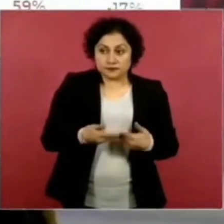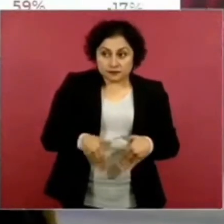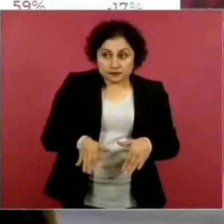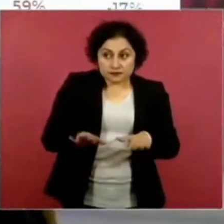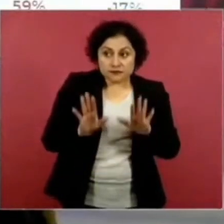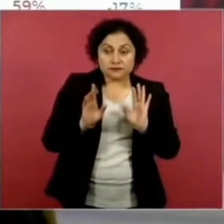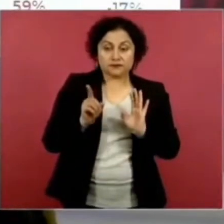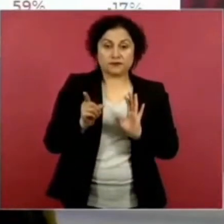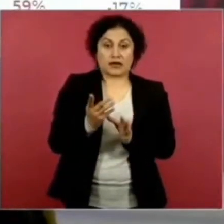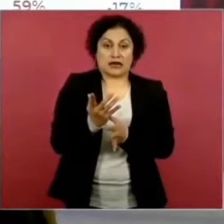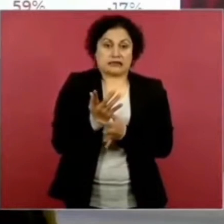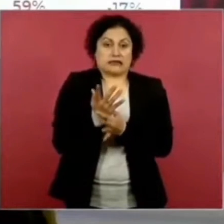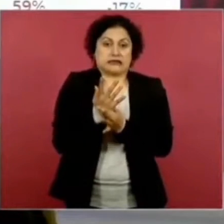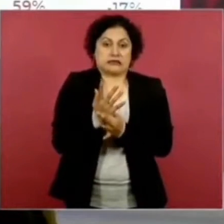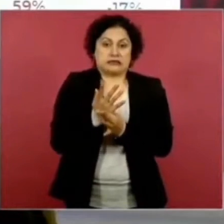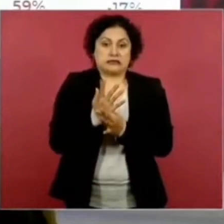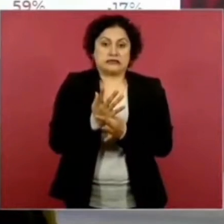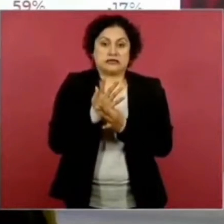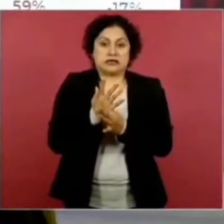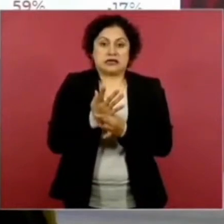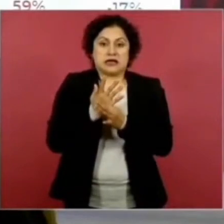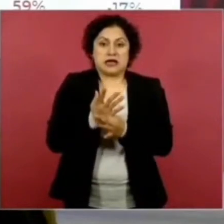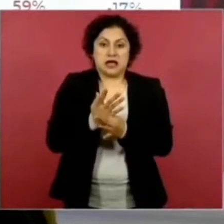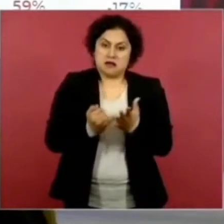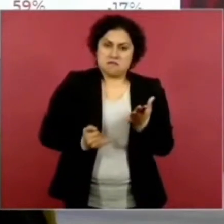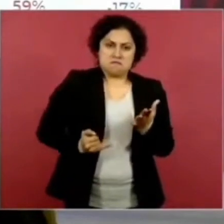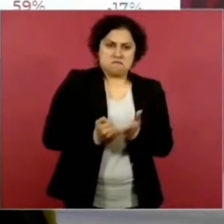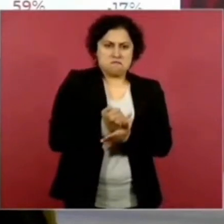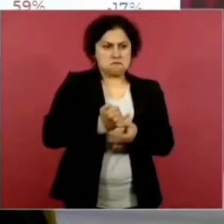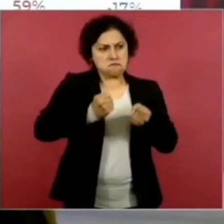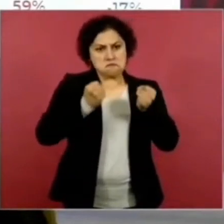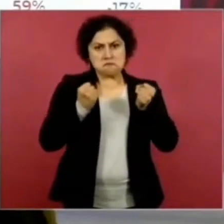decía que no le iba a temblar la mano.